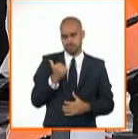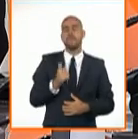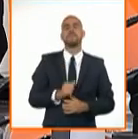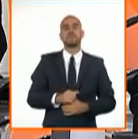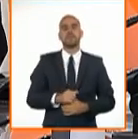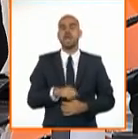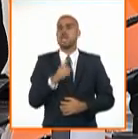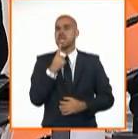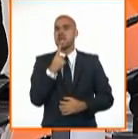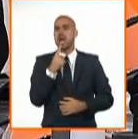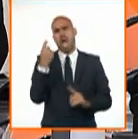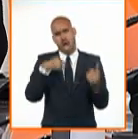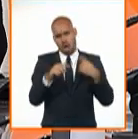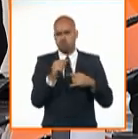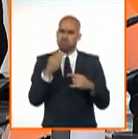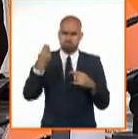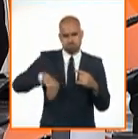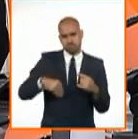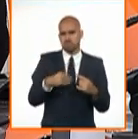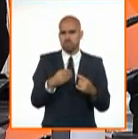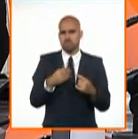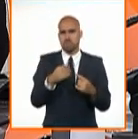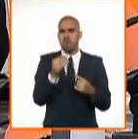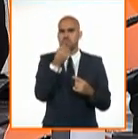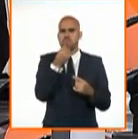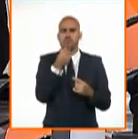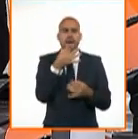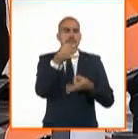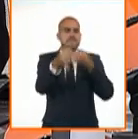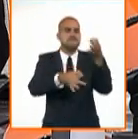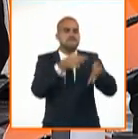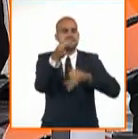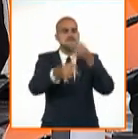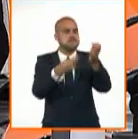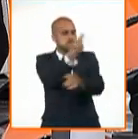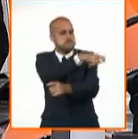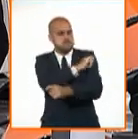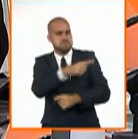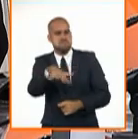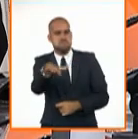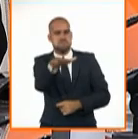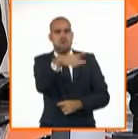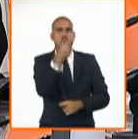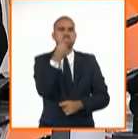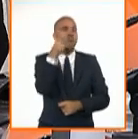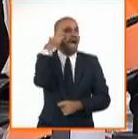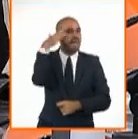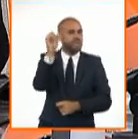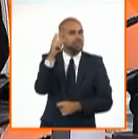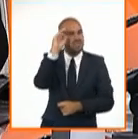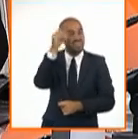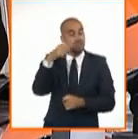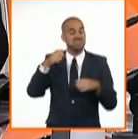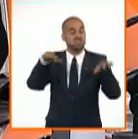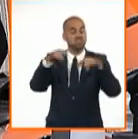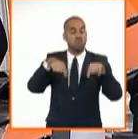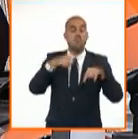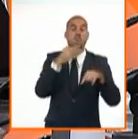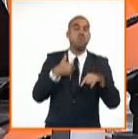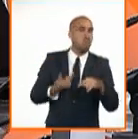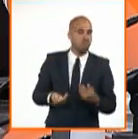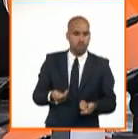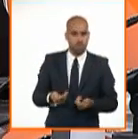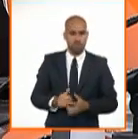ayudar a ilustrar a nuestro pueblo lo que significa la situación en la que estamos la composición que hoy tiene